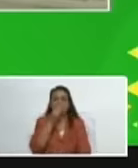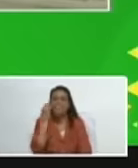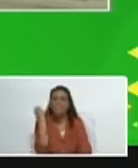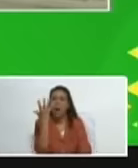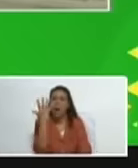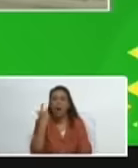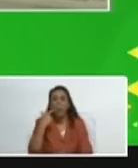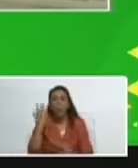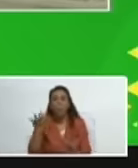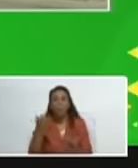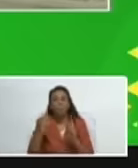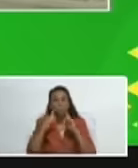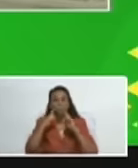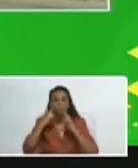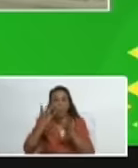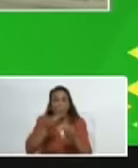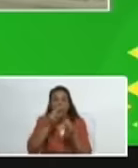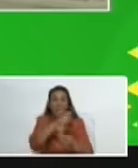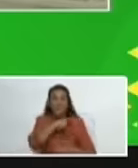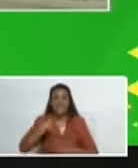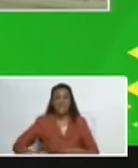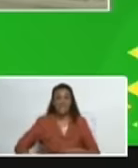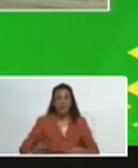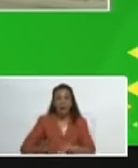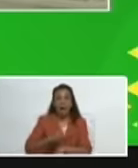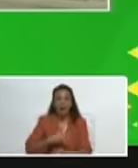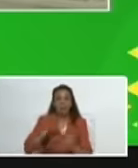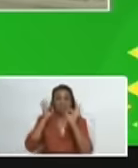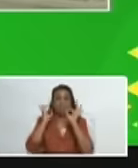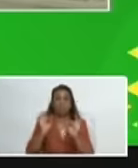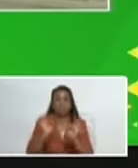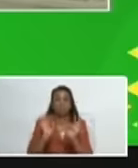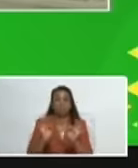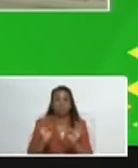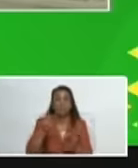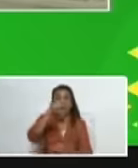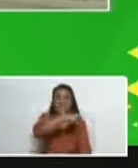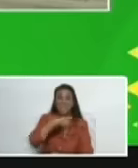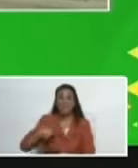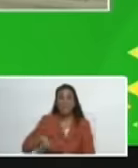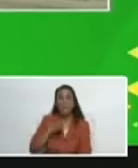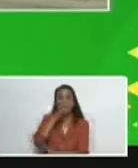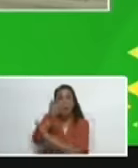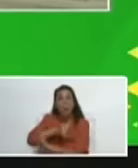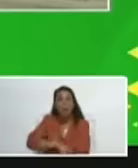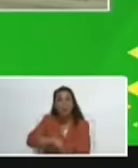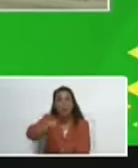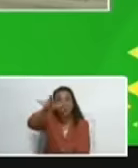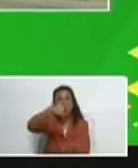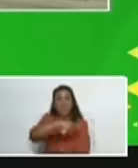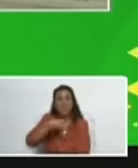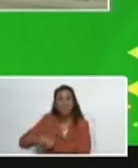Y esta medusa, mira, la cocina china premia a la medusa. La próxima vez que vayamos a China, Silita,